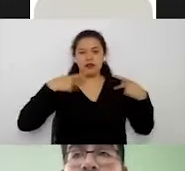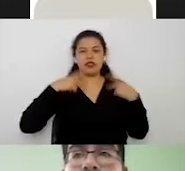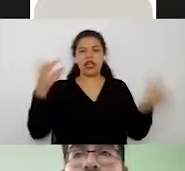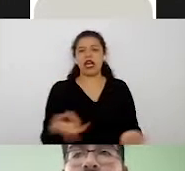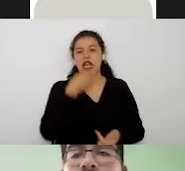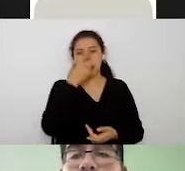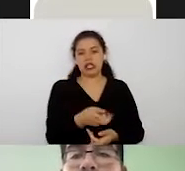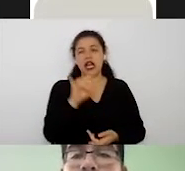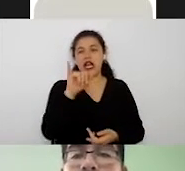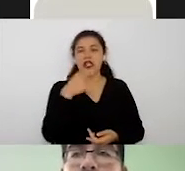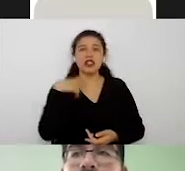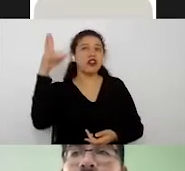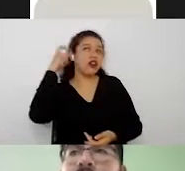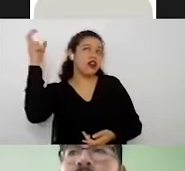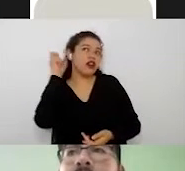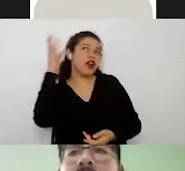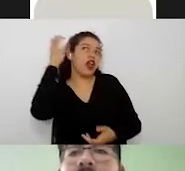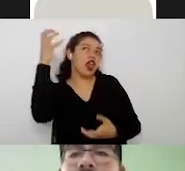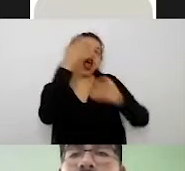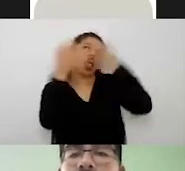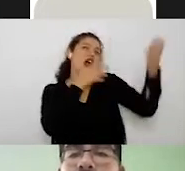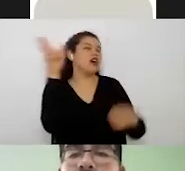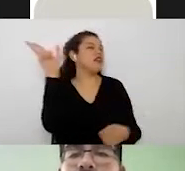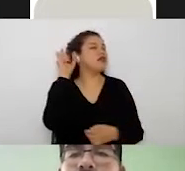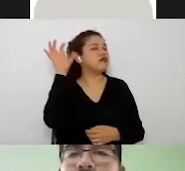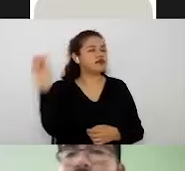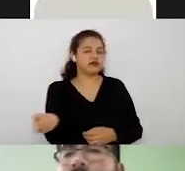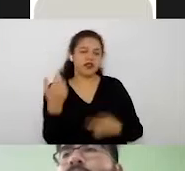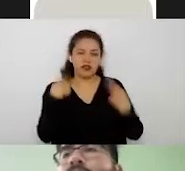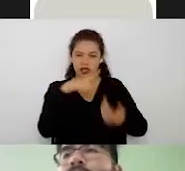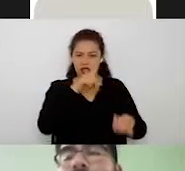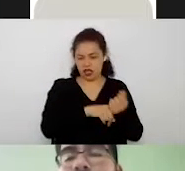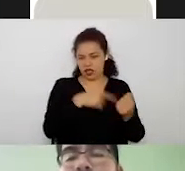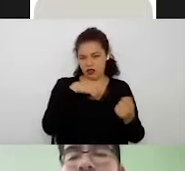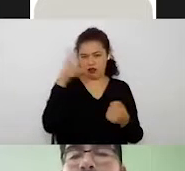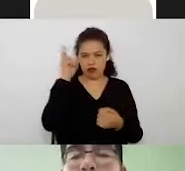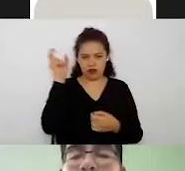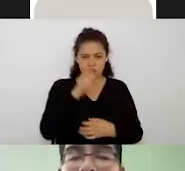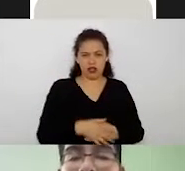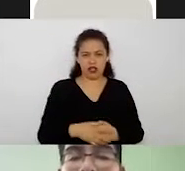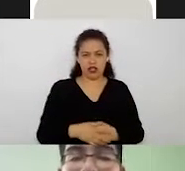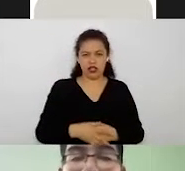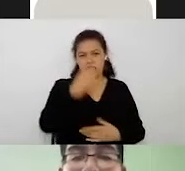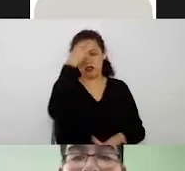pues yo escuché que gritaban o escuché a alguien allá adentro y creo que decía que era Pepe